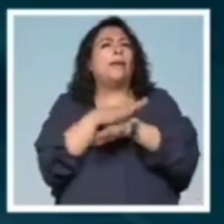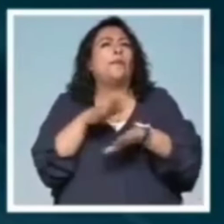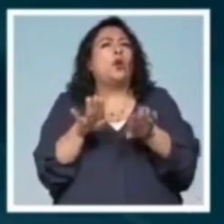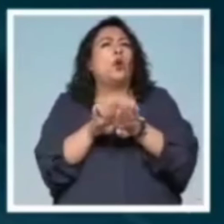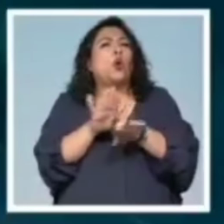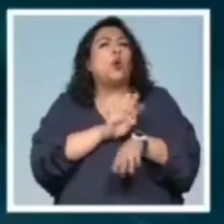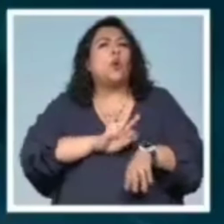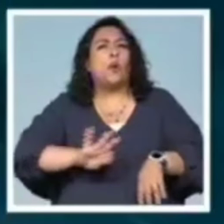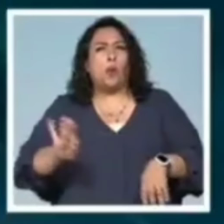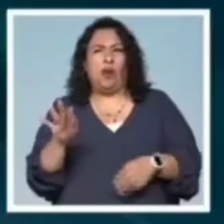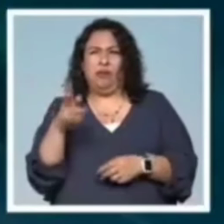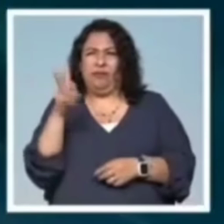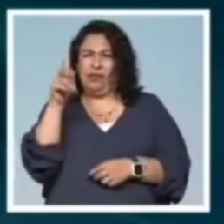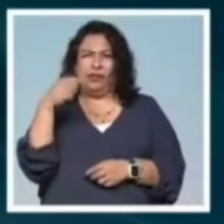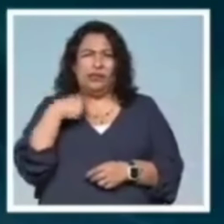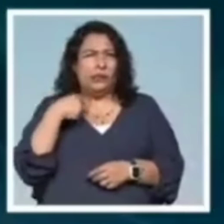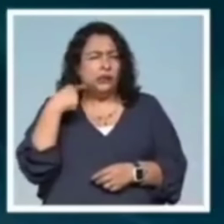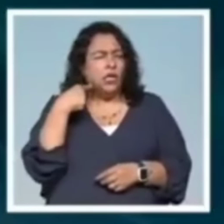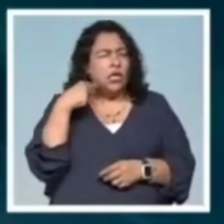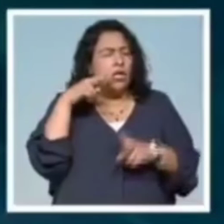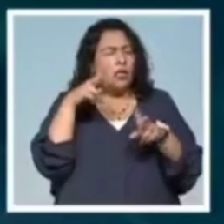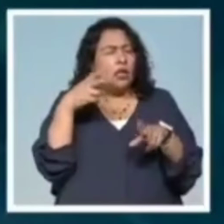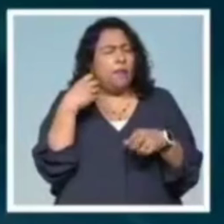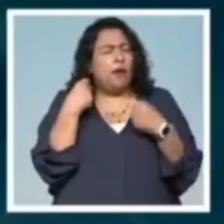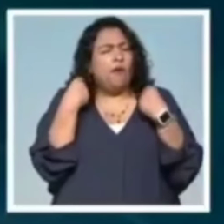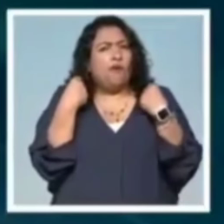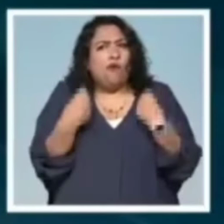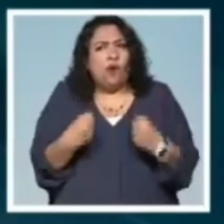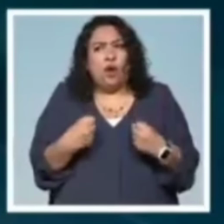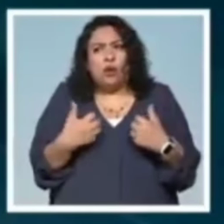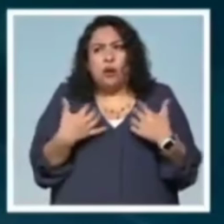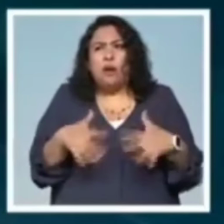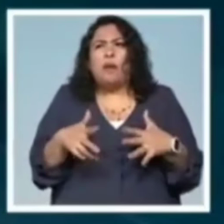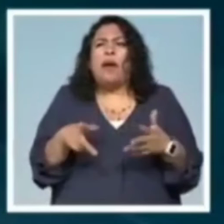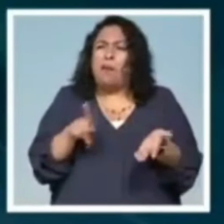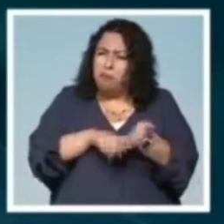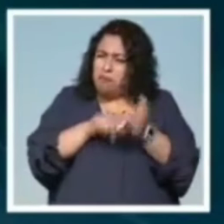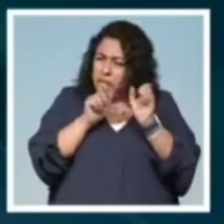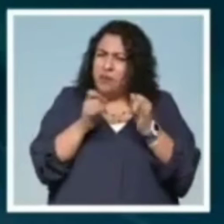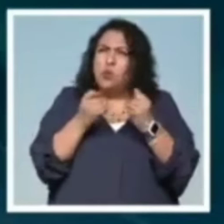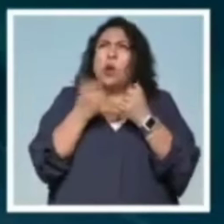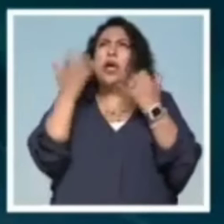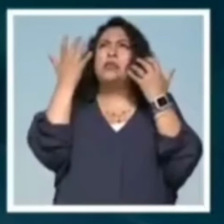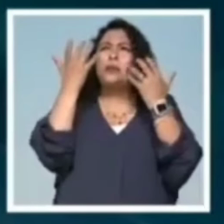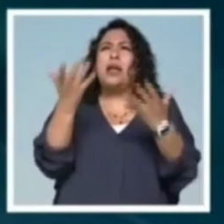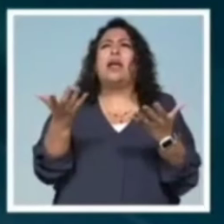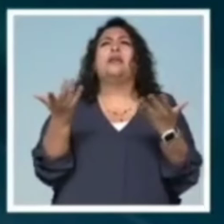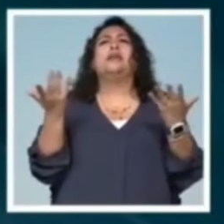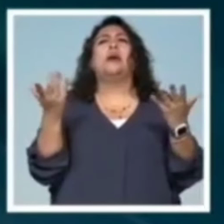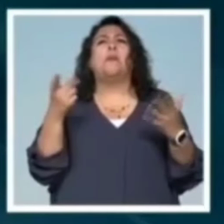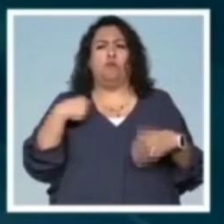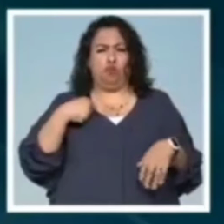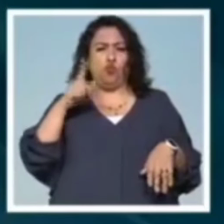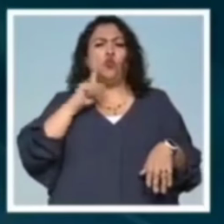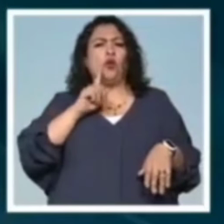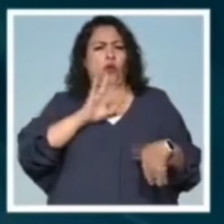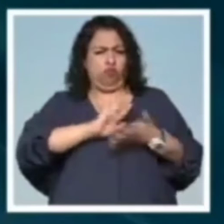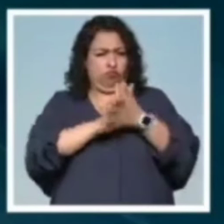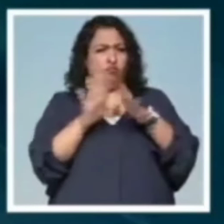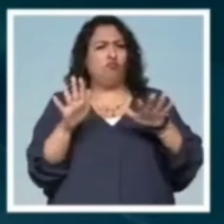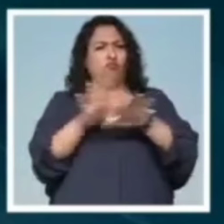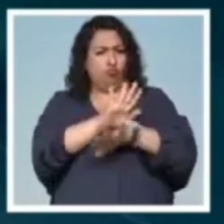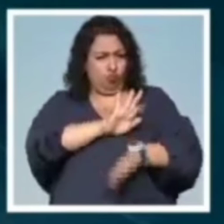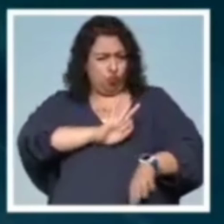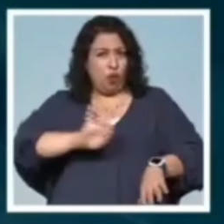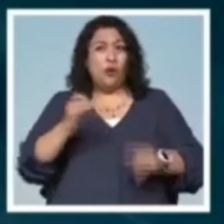cosas. Suena muy fuerte, pero al mismo tiempo también da una esperanza, ¿no? De decir, las mujeres podemos transformar. Y